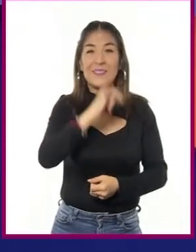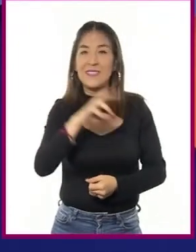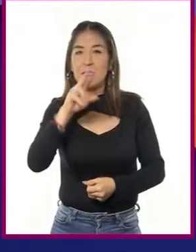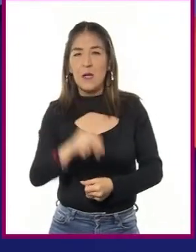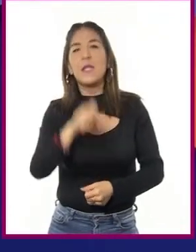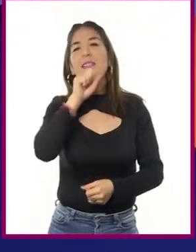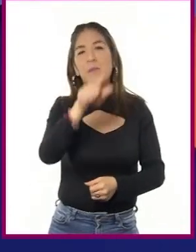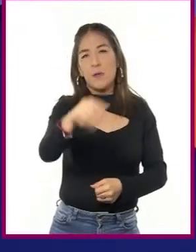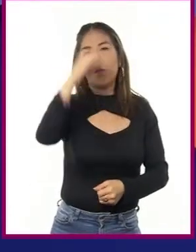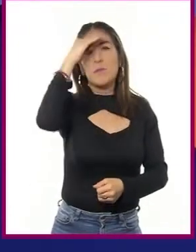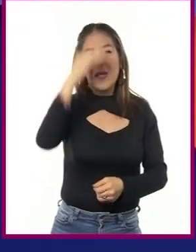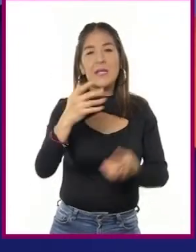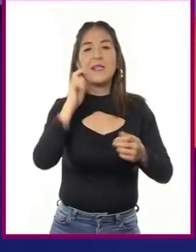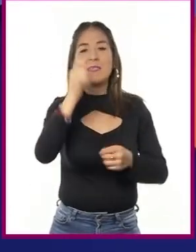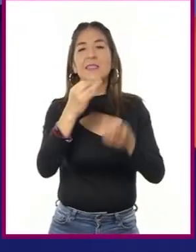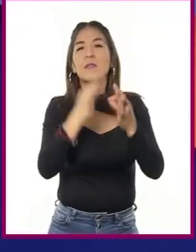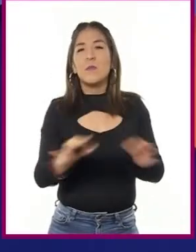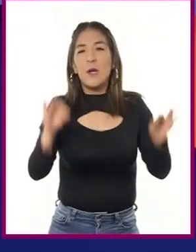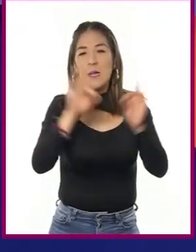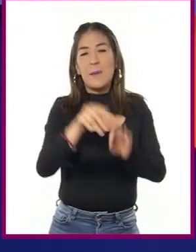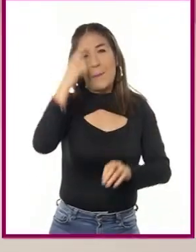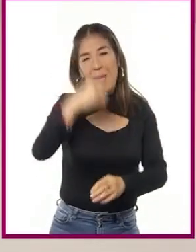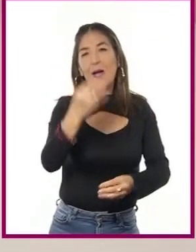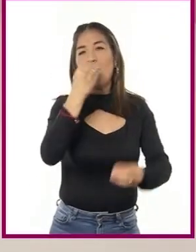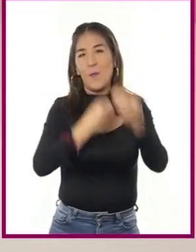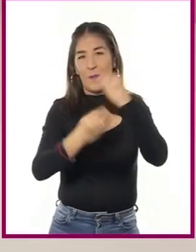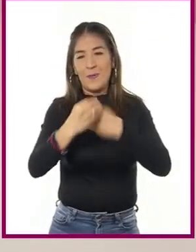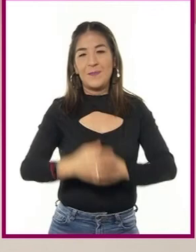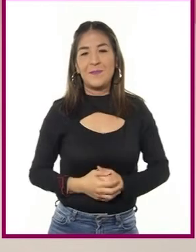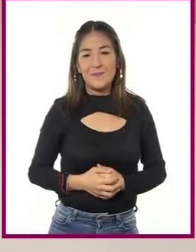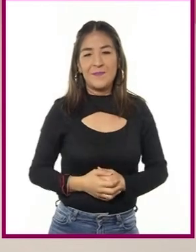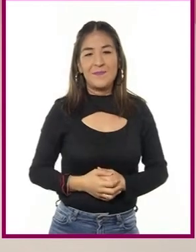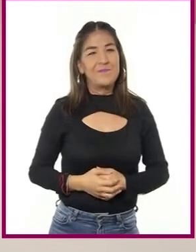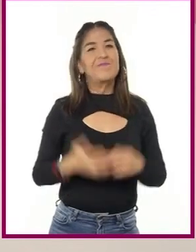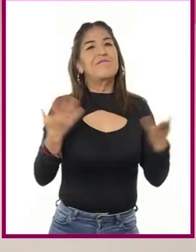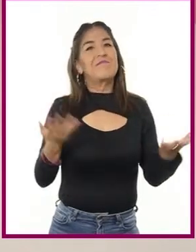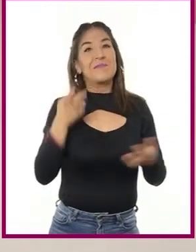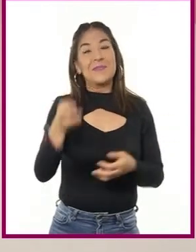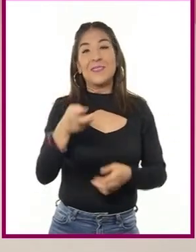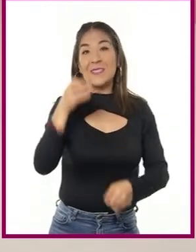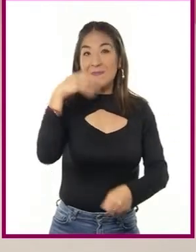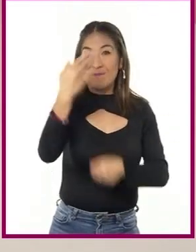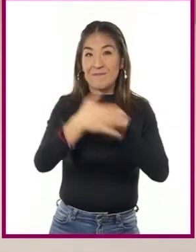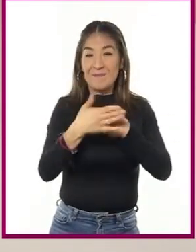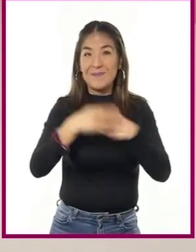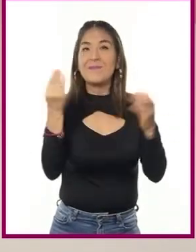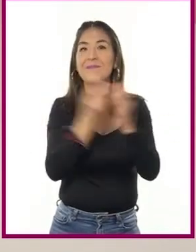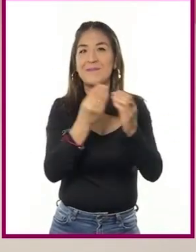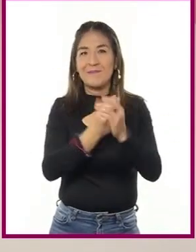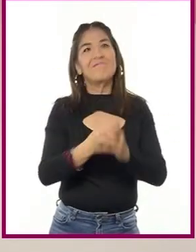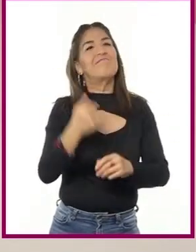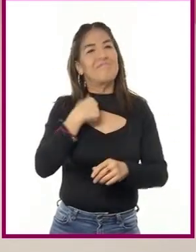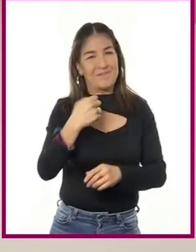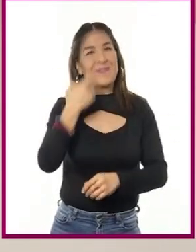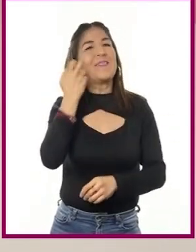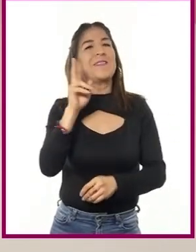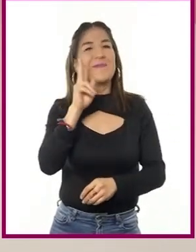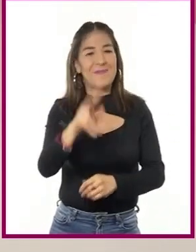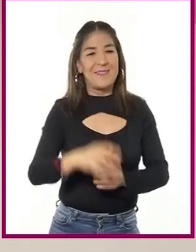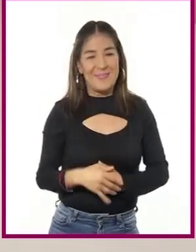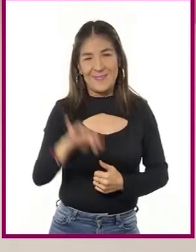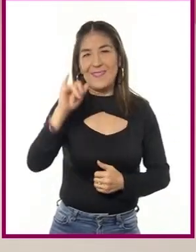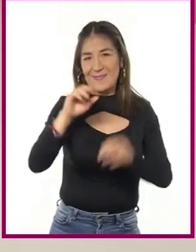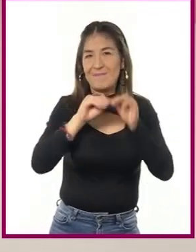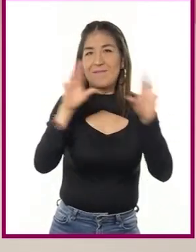los símbolos y significados que se le dan a la comida. No, pues esa sesión tampoco me la voy a perder.